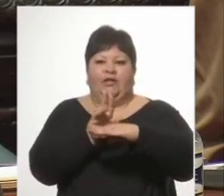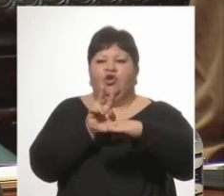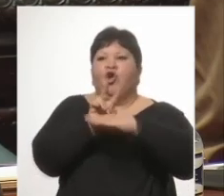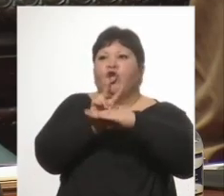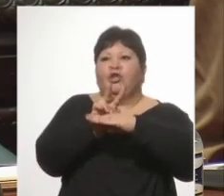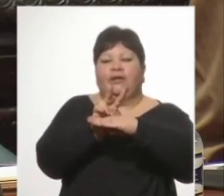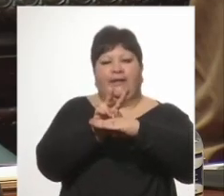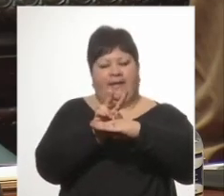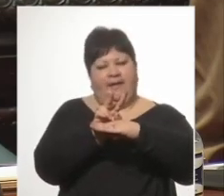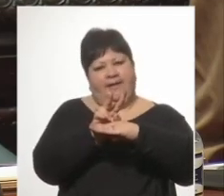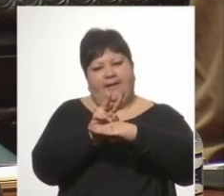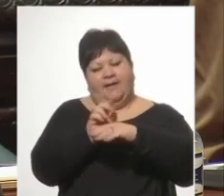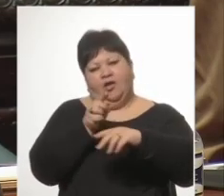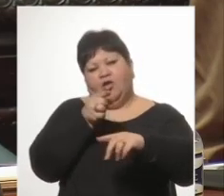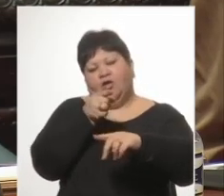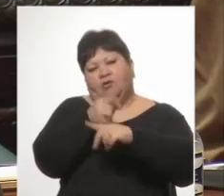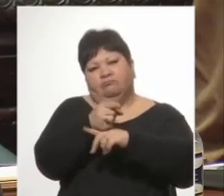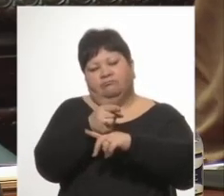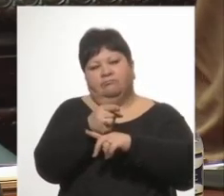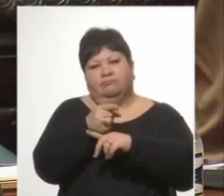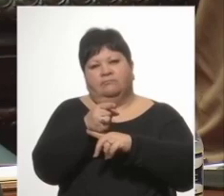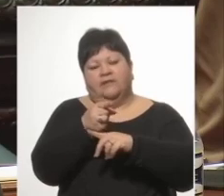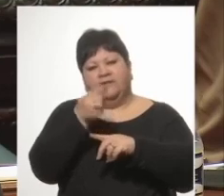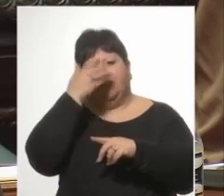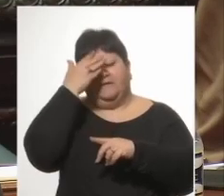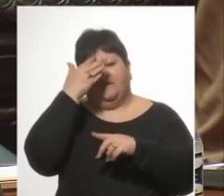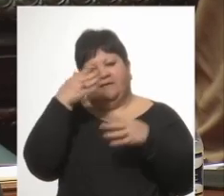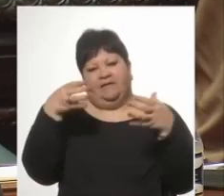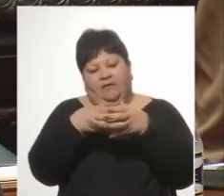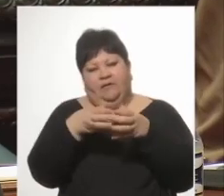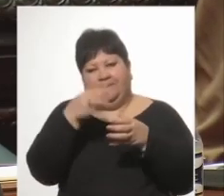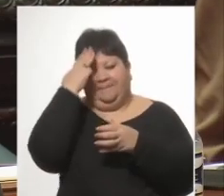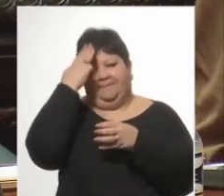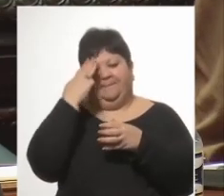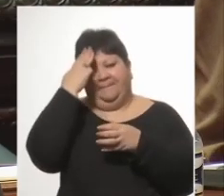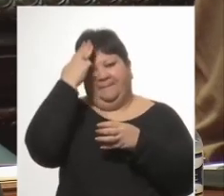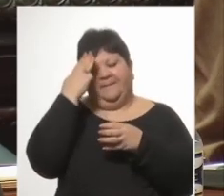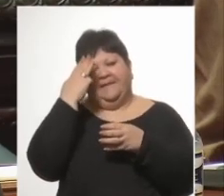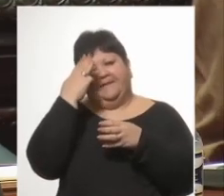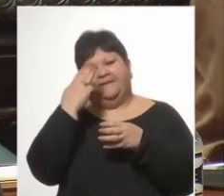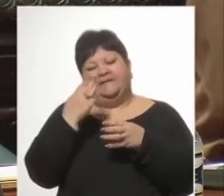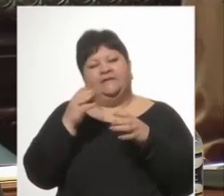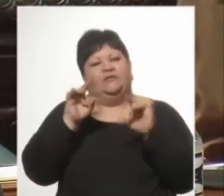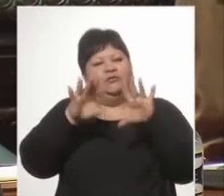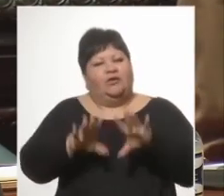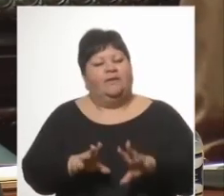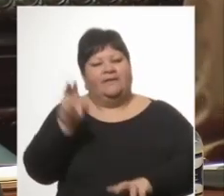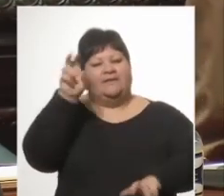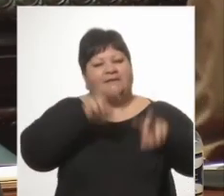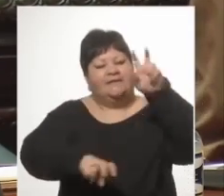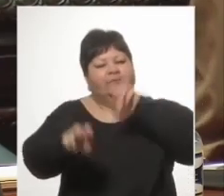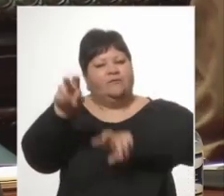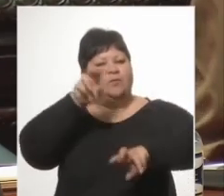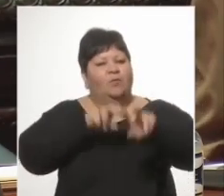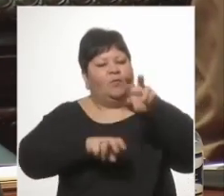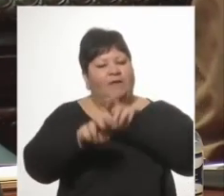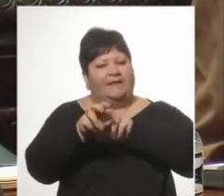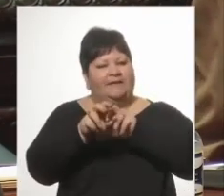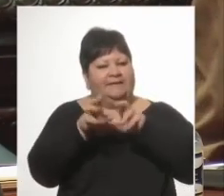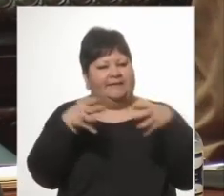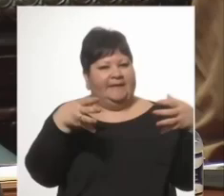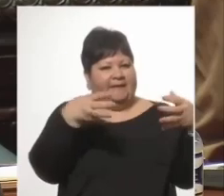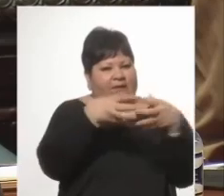antidemocrática si las hay, que solo busca hacer capitular a la coalición. El